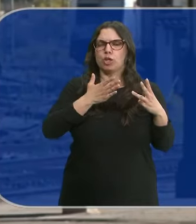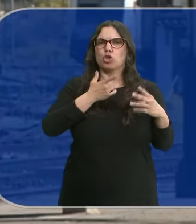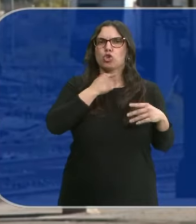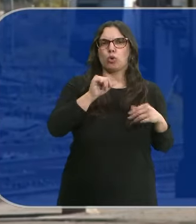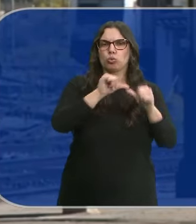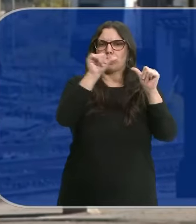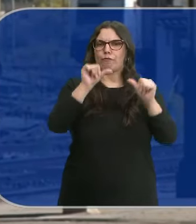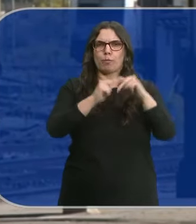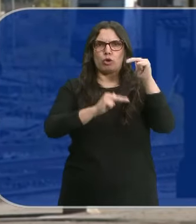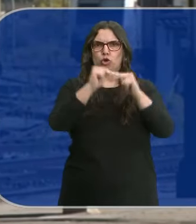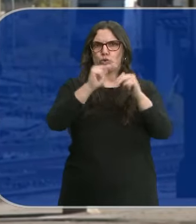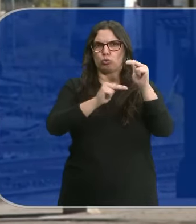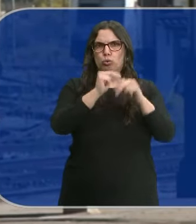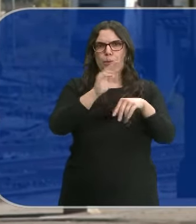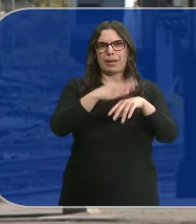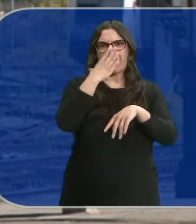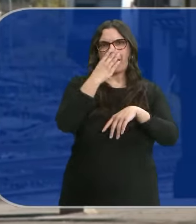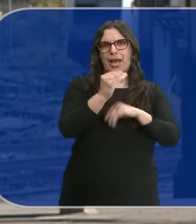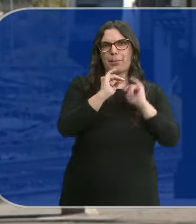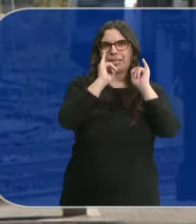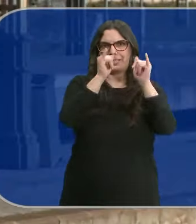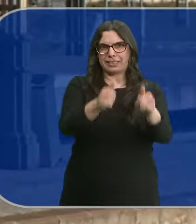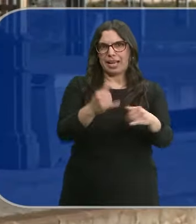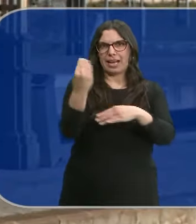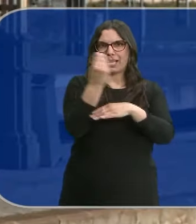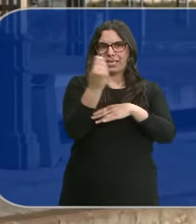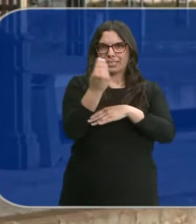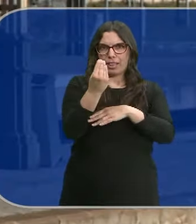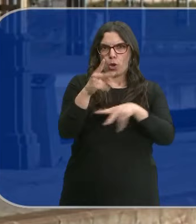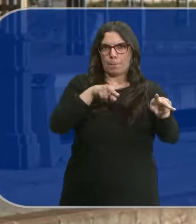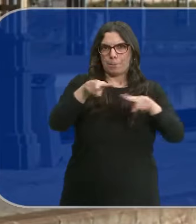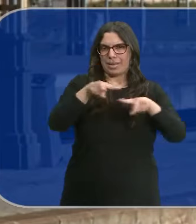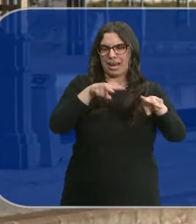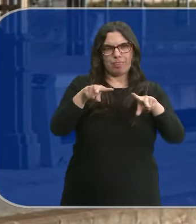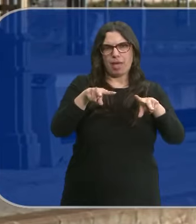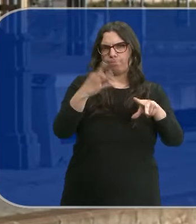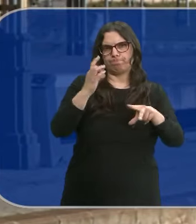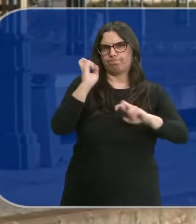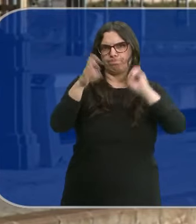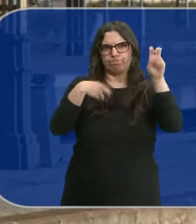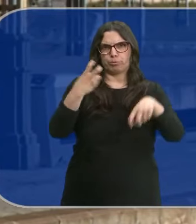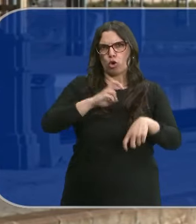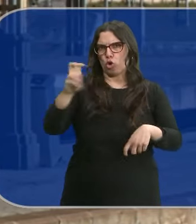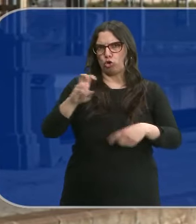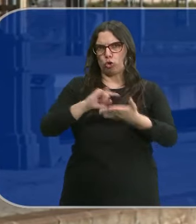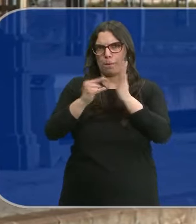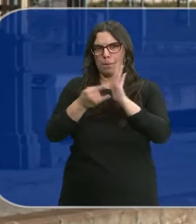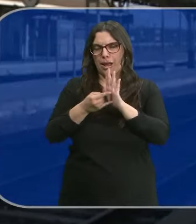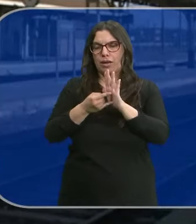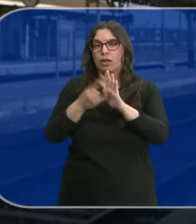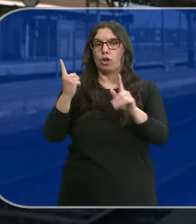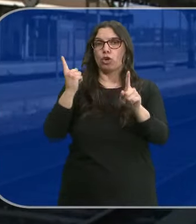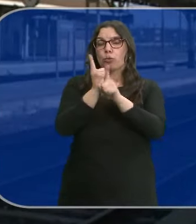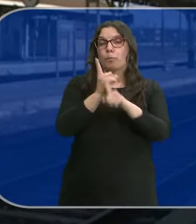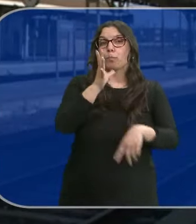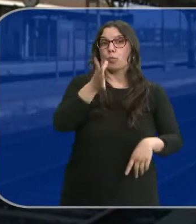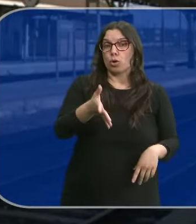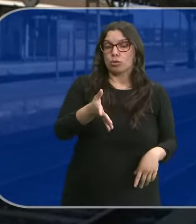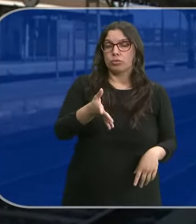bypass que permitiría a los trenes de alta velocidad llegar hasta la estación de Miranda de Ebro. Y se oponen a ello